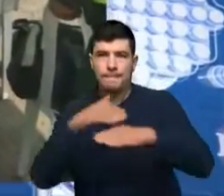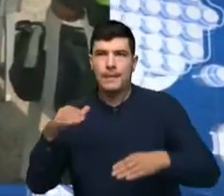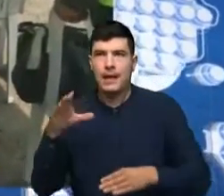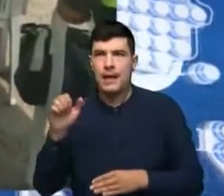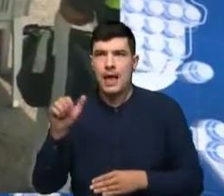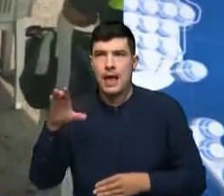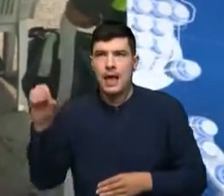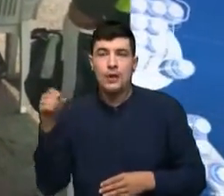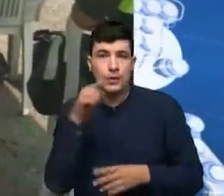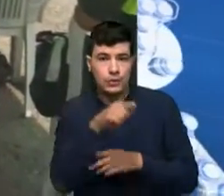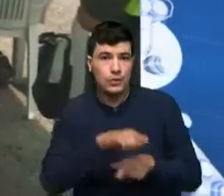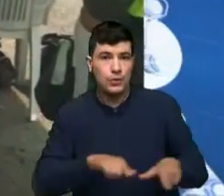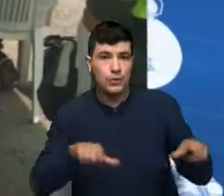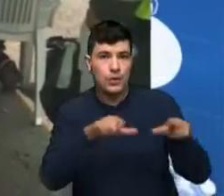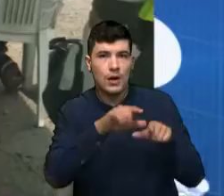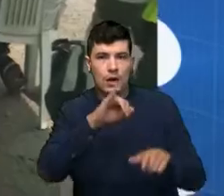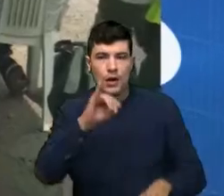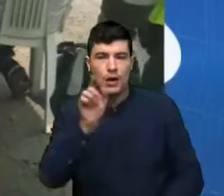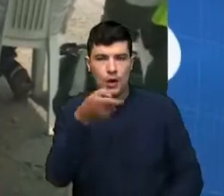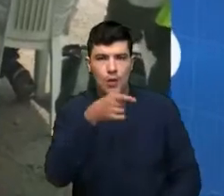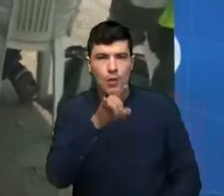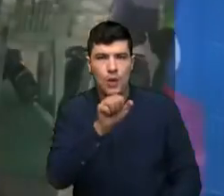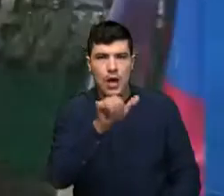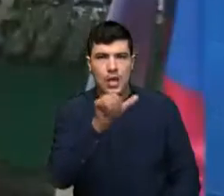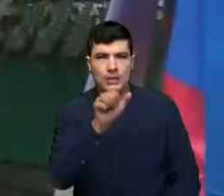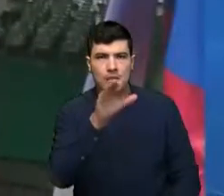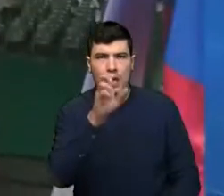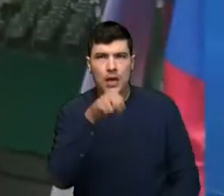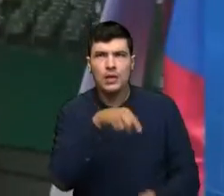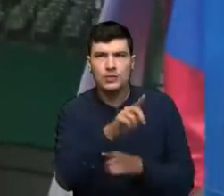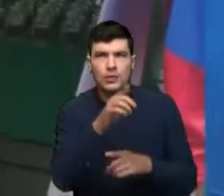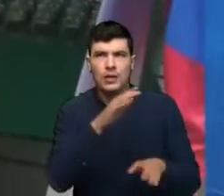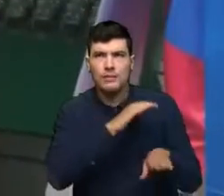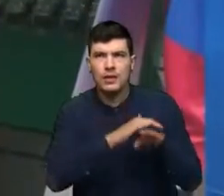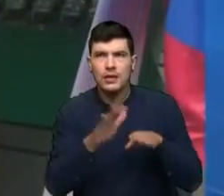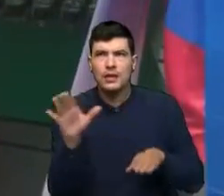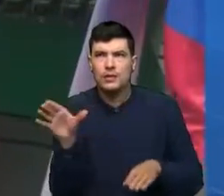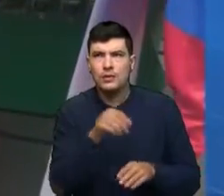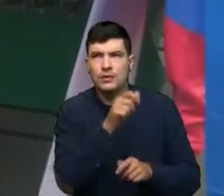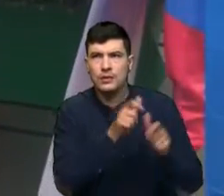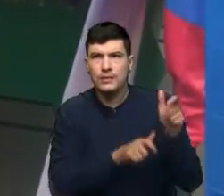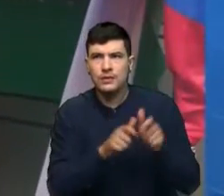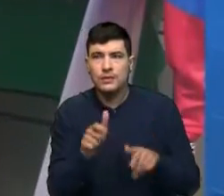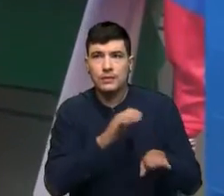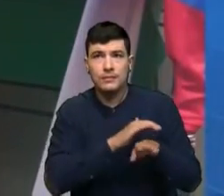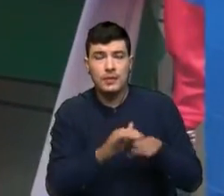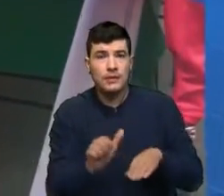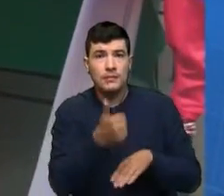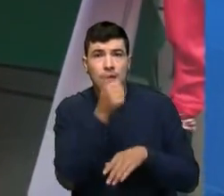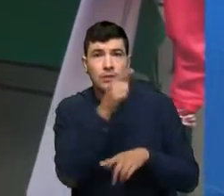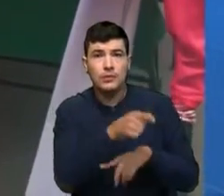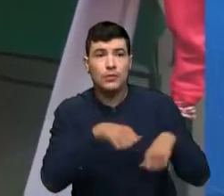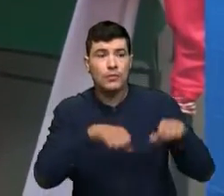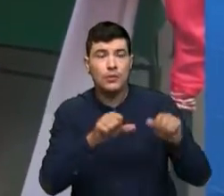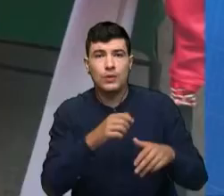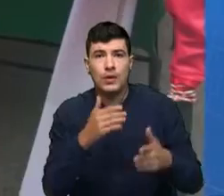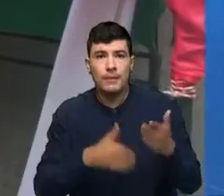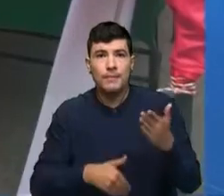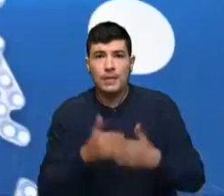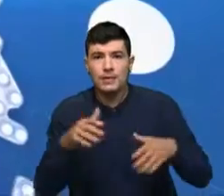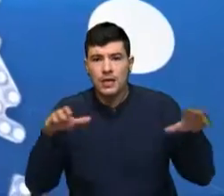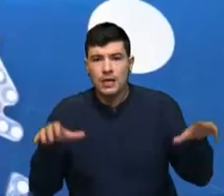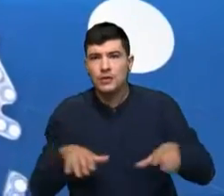hizo en el sitio guayacán sobre la vía barrancabermeja la fortuna allí se invitó a los actores viales principalmente en motociclistas a tomar